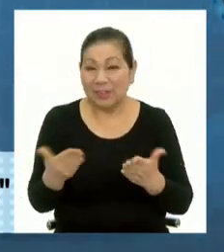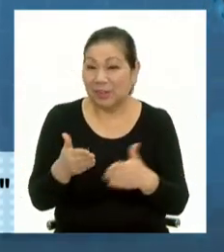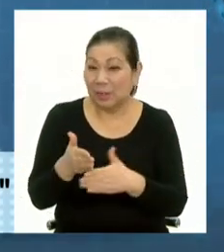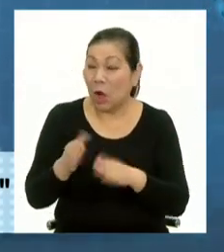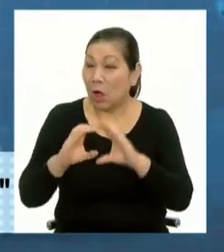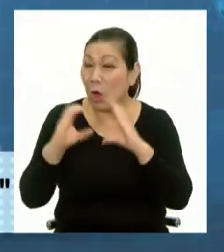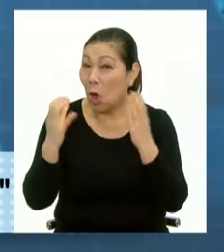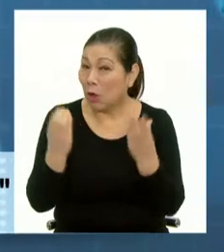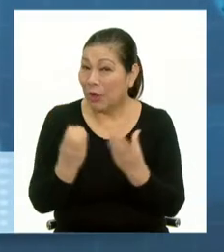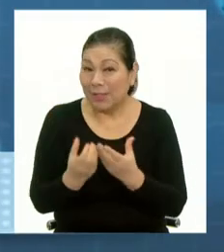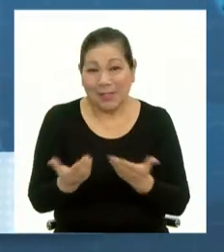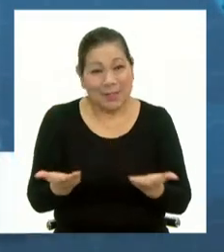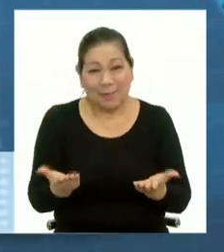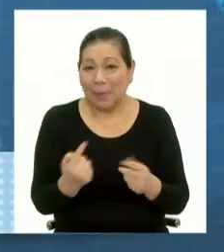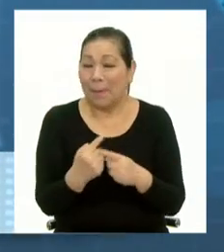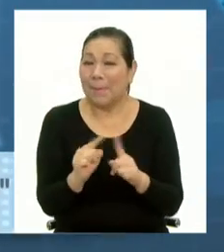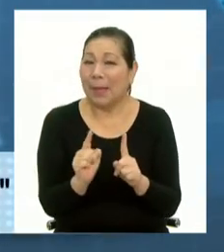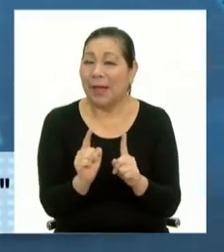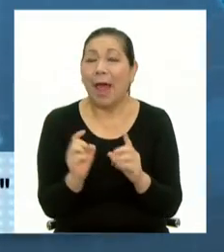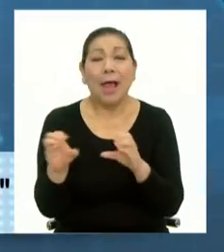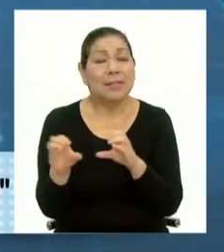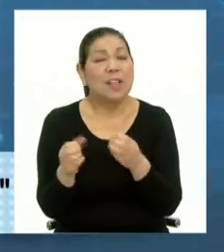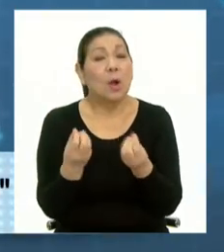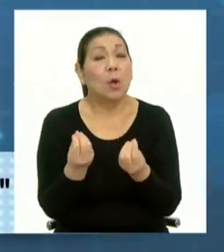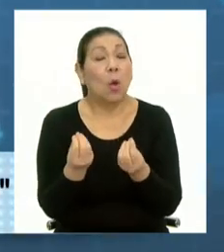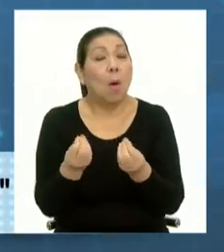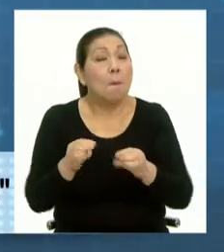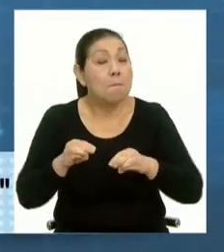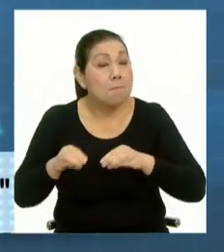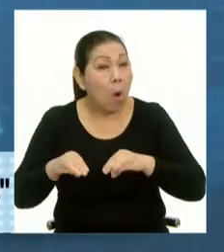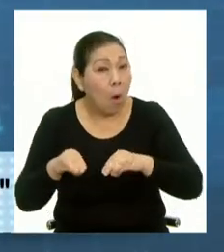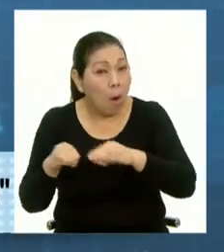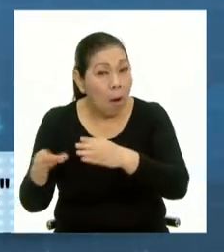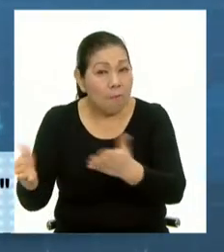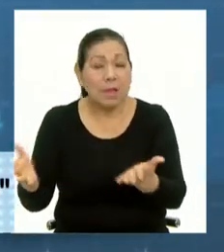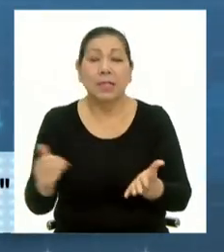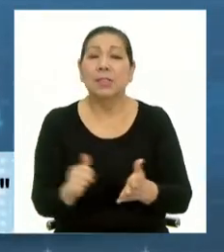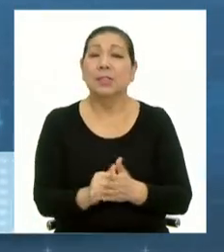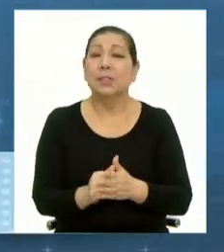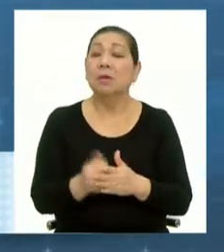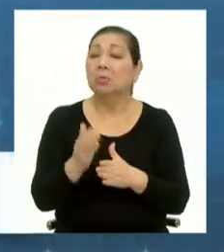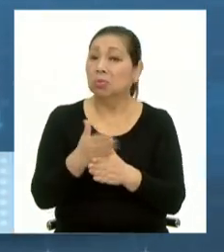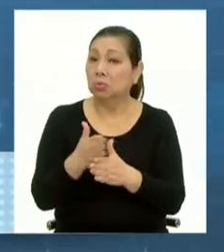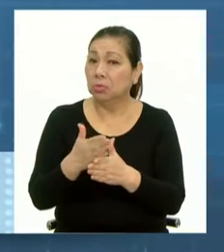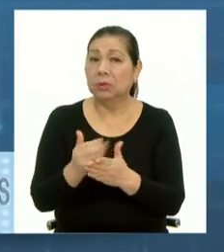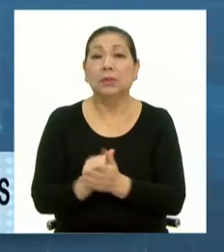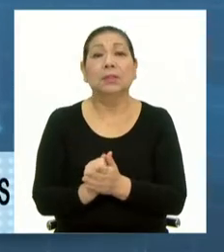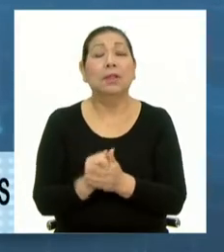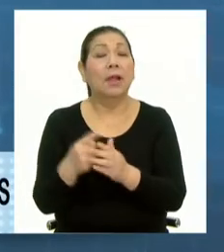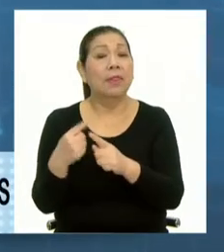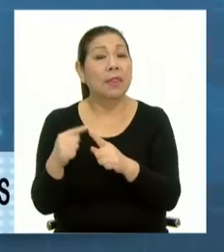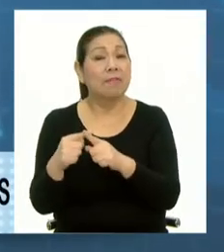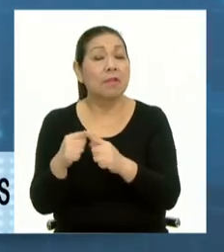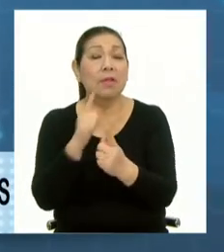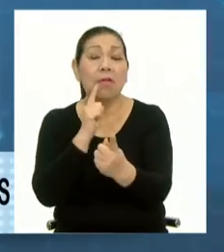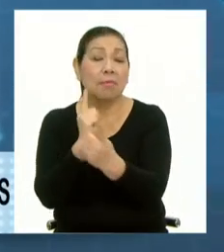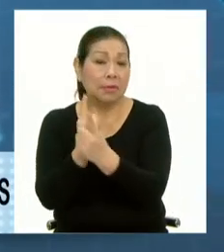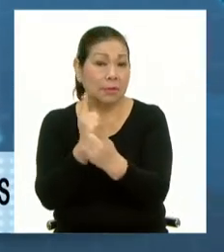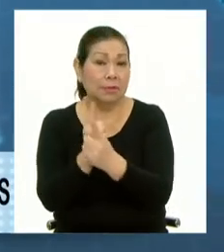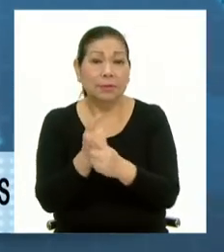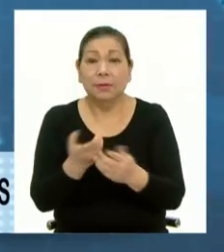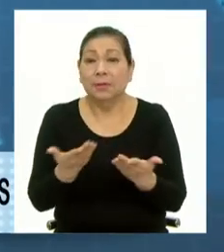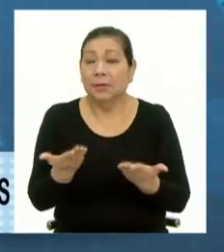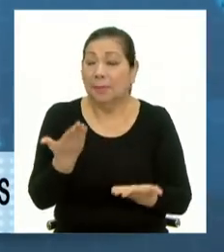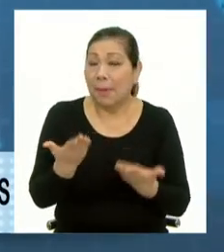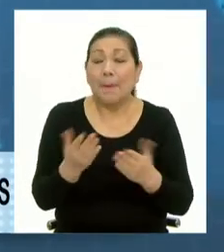del Congreso de la República, hacerlo a través de movilizaciones, de participación en las diferentes entrevistas, sino sobre